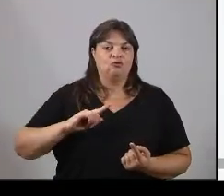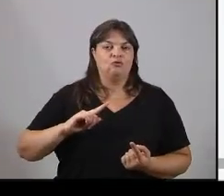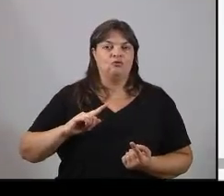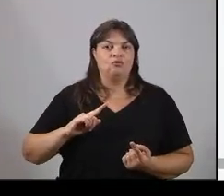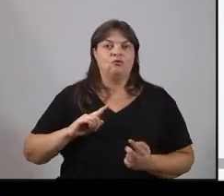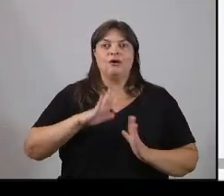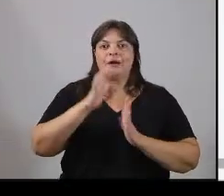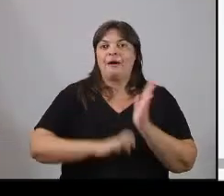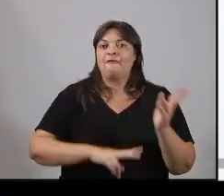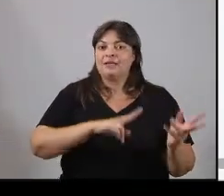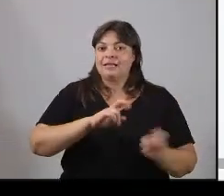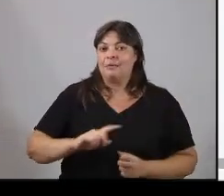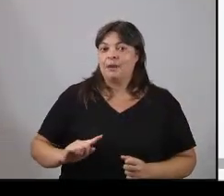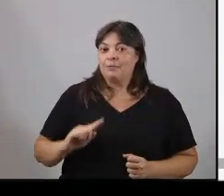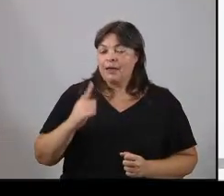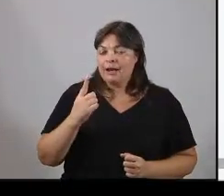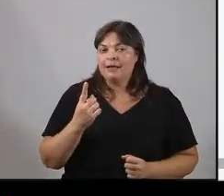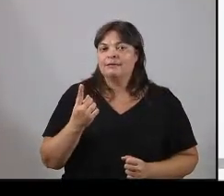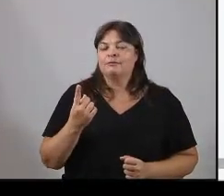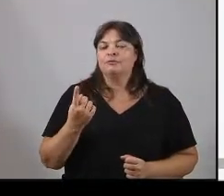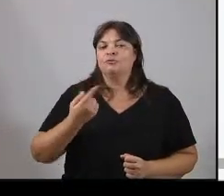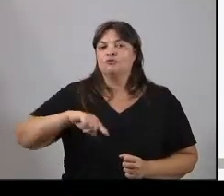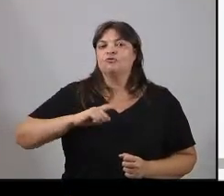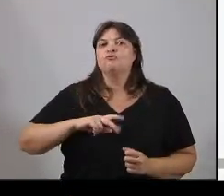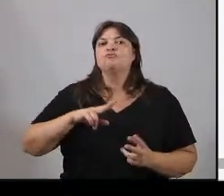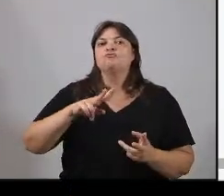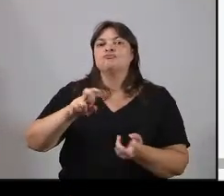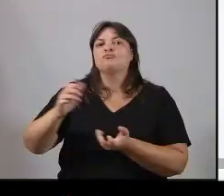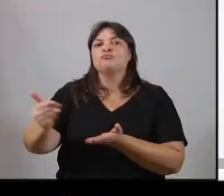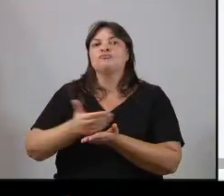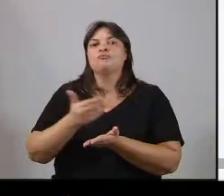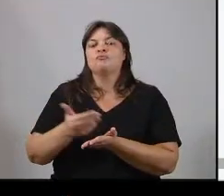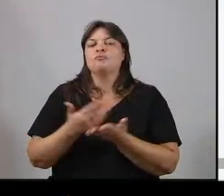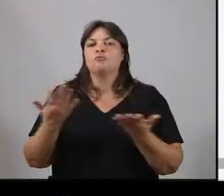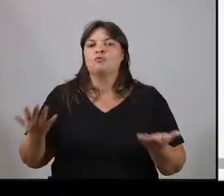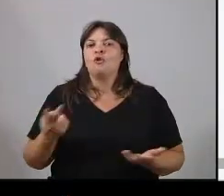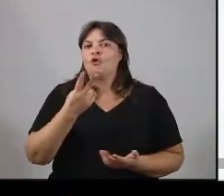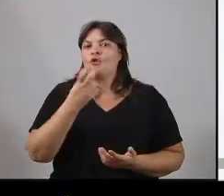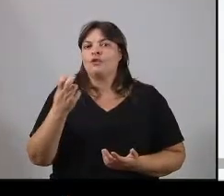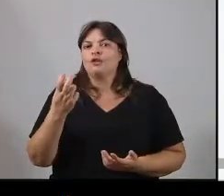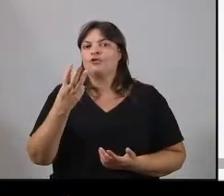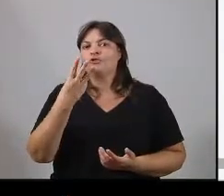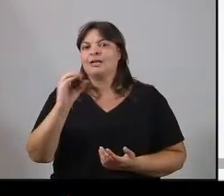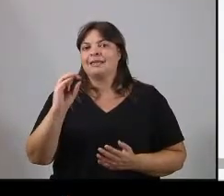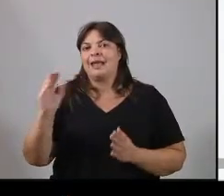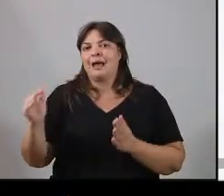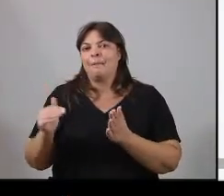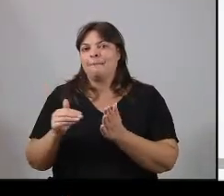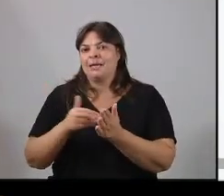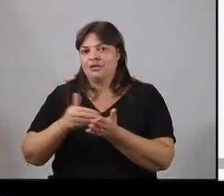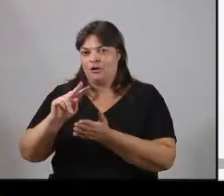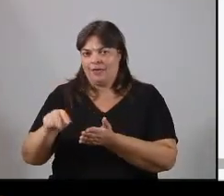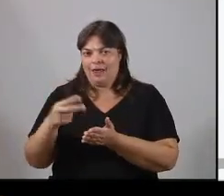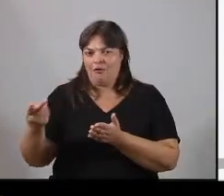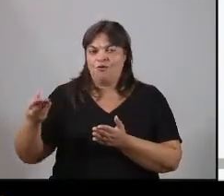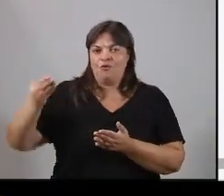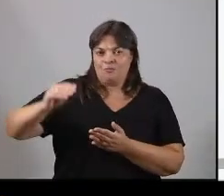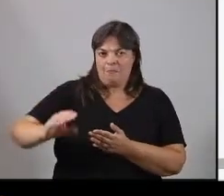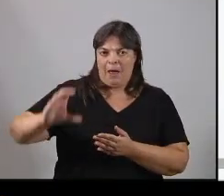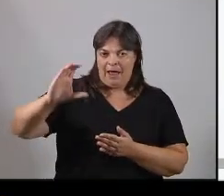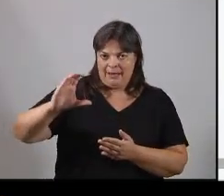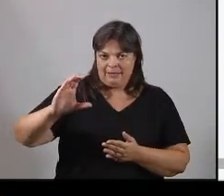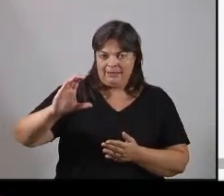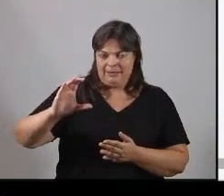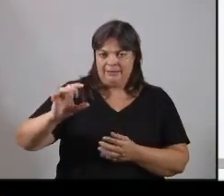rebaja fiscal, estamos obteniendo una recaudación que supera los 230 millones de euros más que en